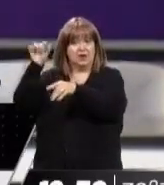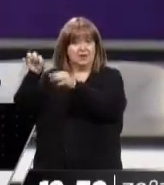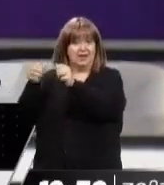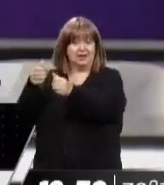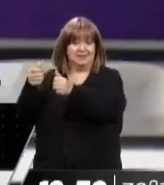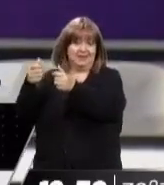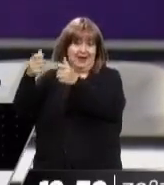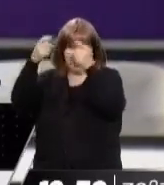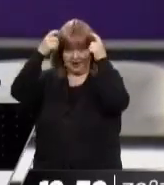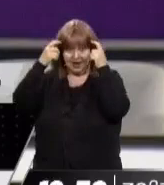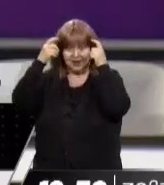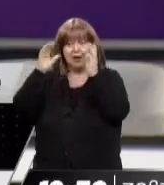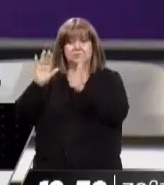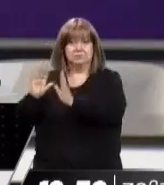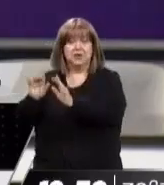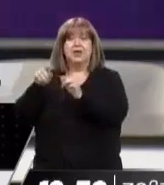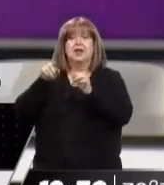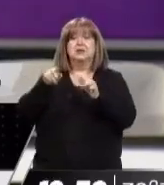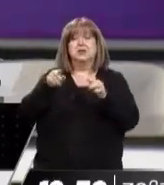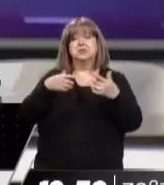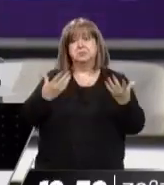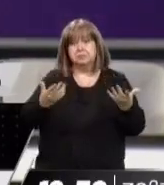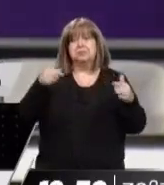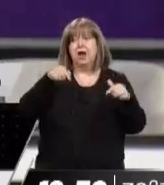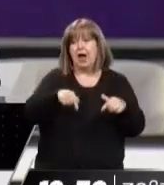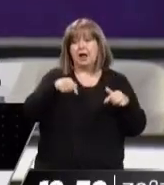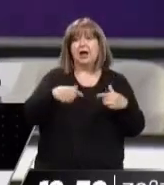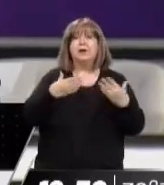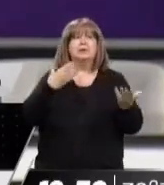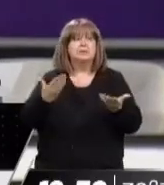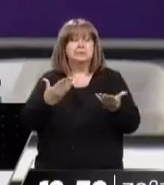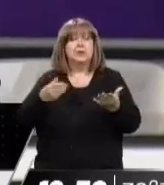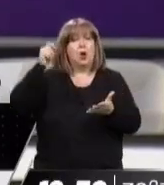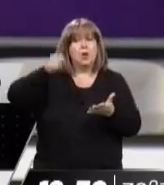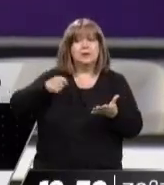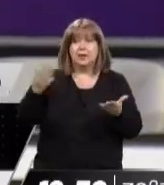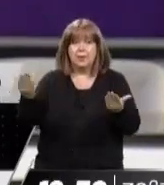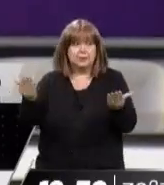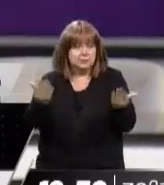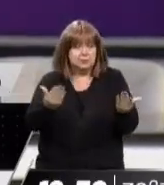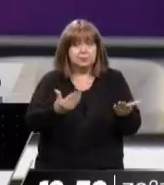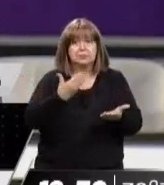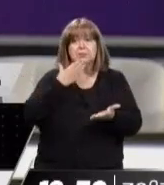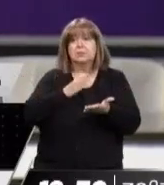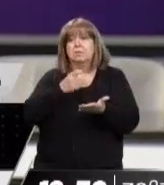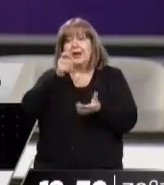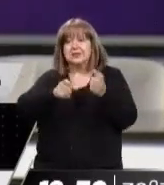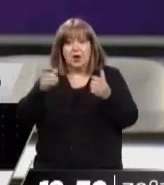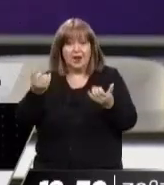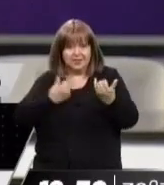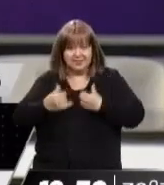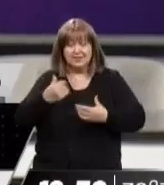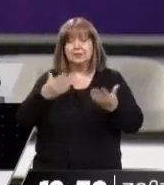bueno, nadie quiere hacerse cargo de la otra postura por razones que, bueno, la verdad que políticamente